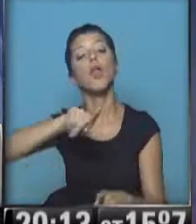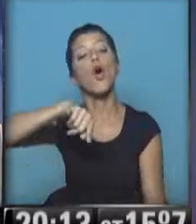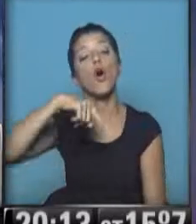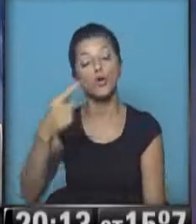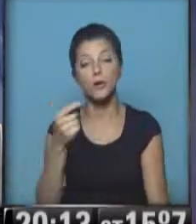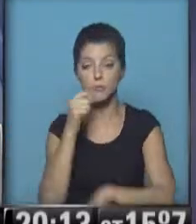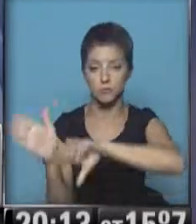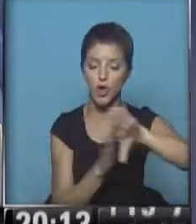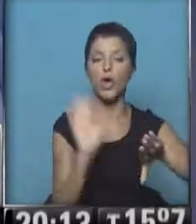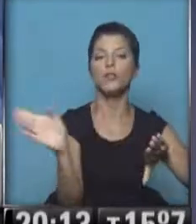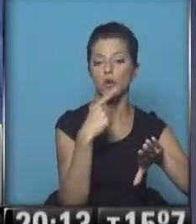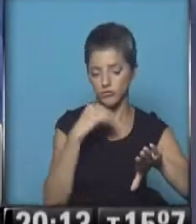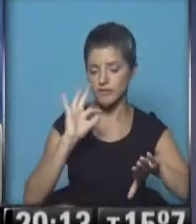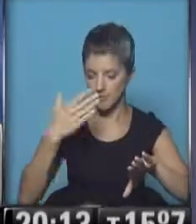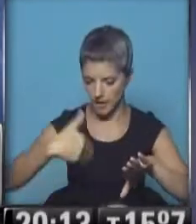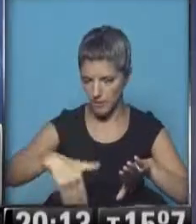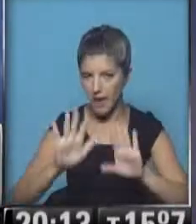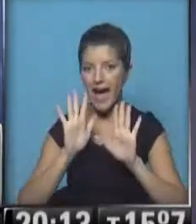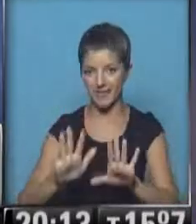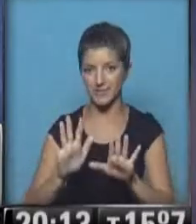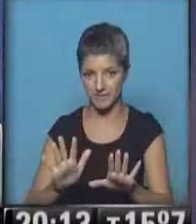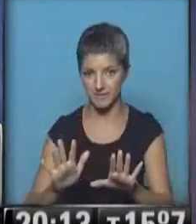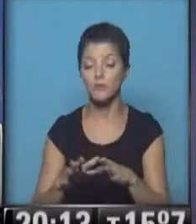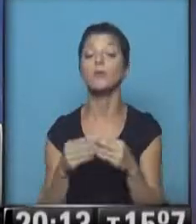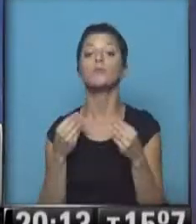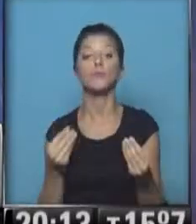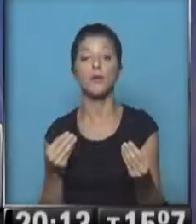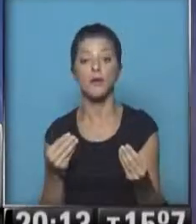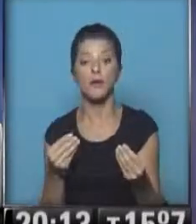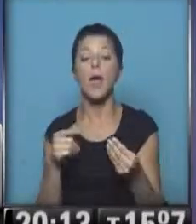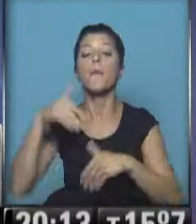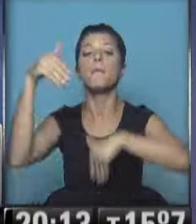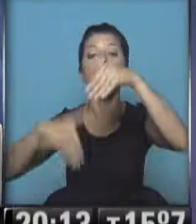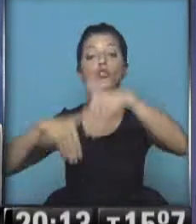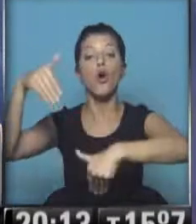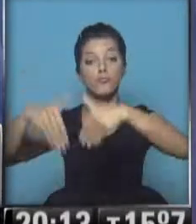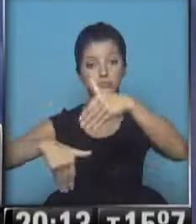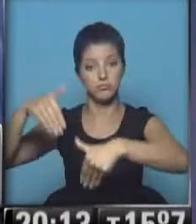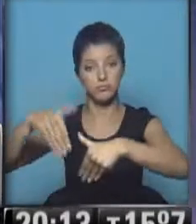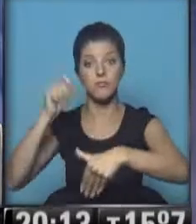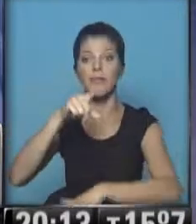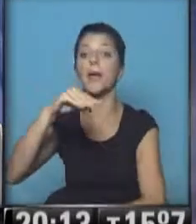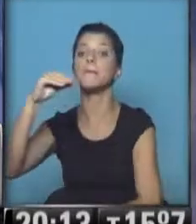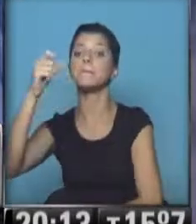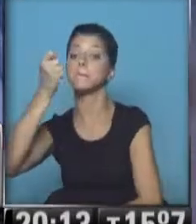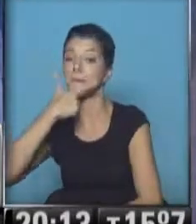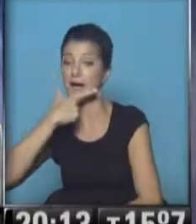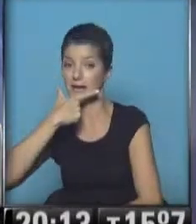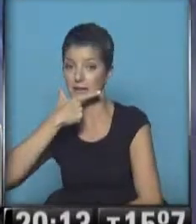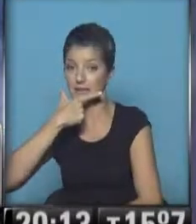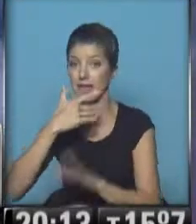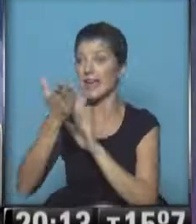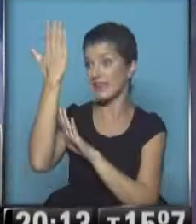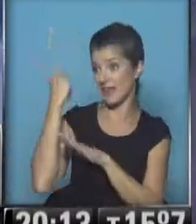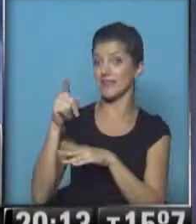todos sabían que se iba a producir que no se previó esa migración era de los votos macristas que había recibido masa